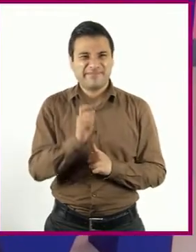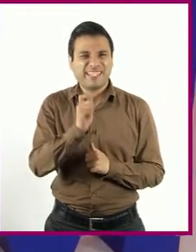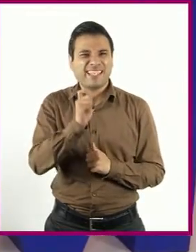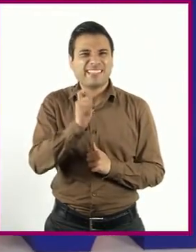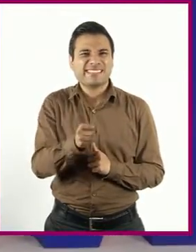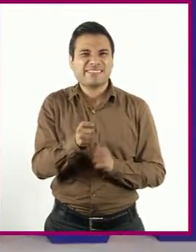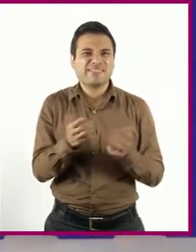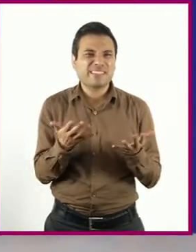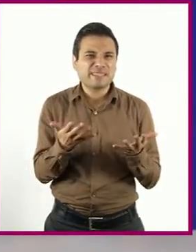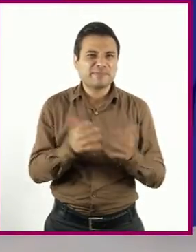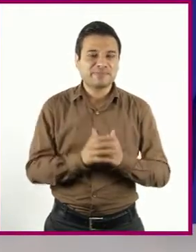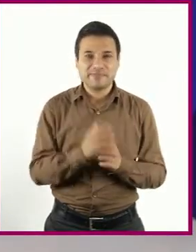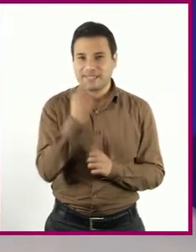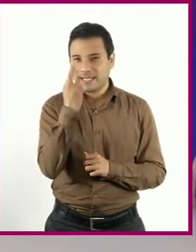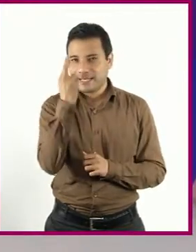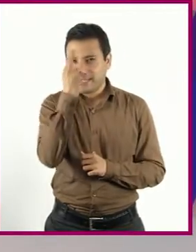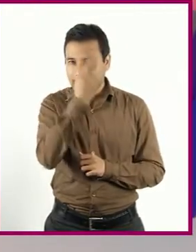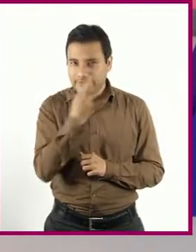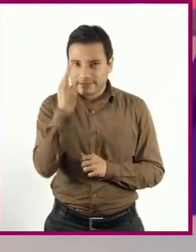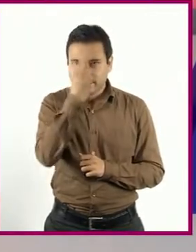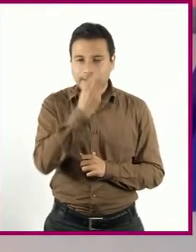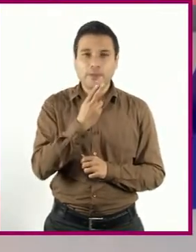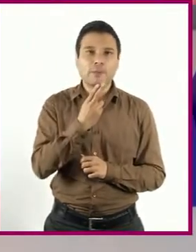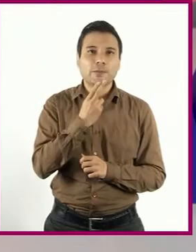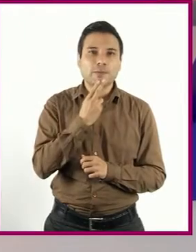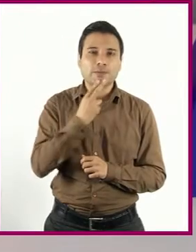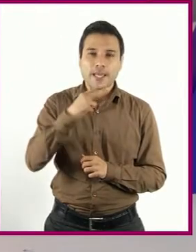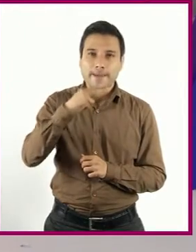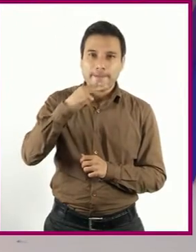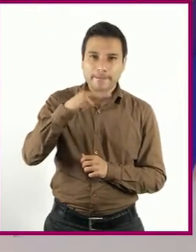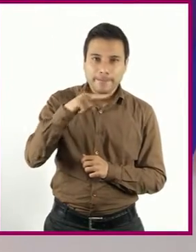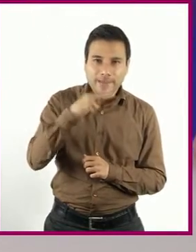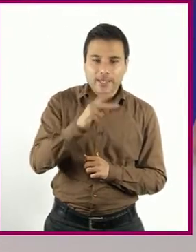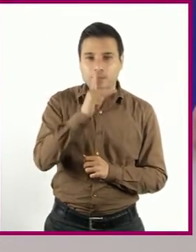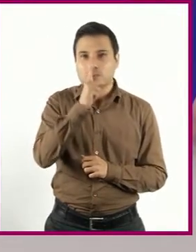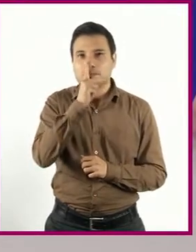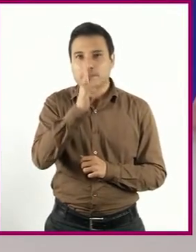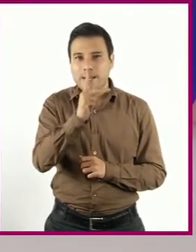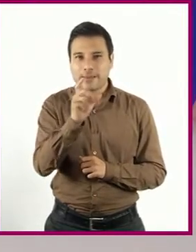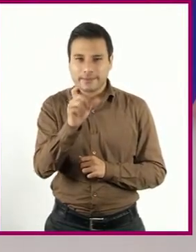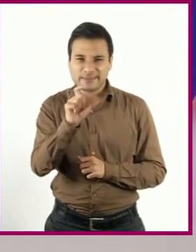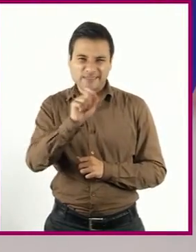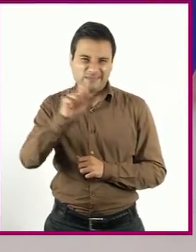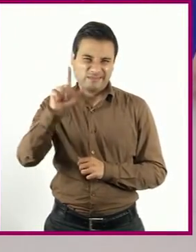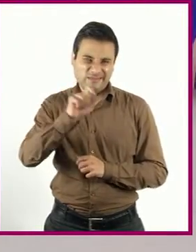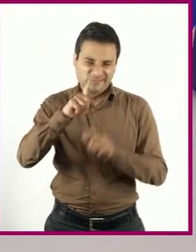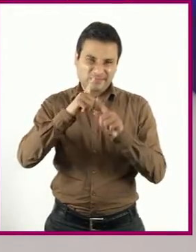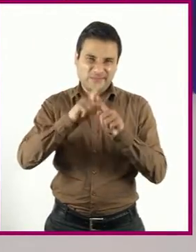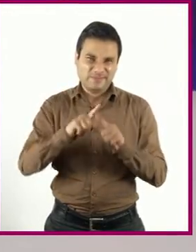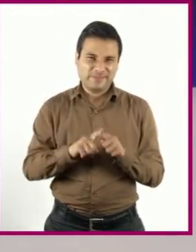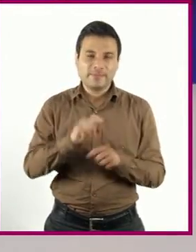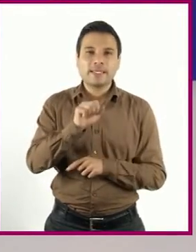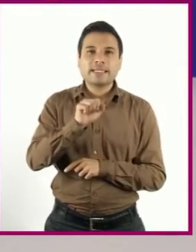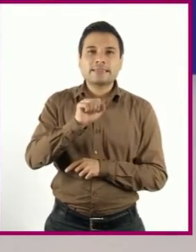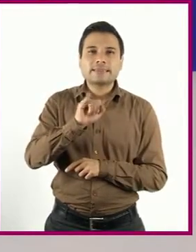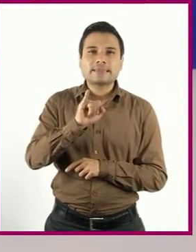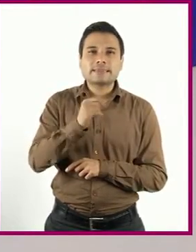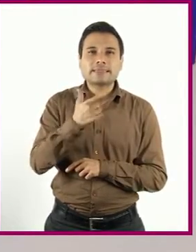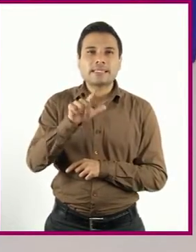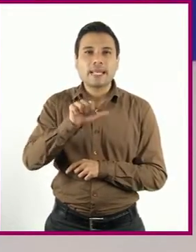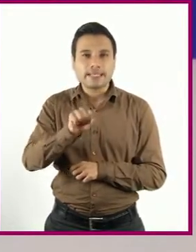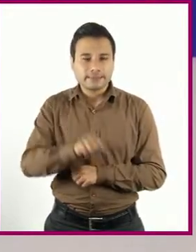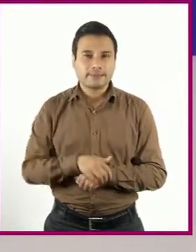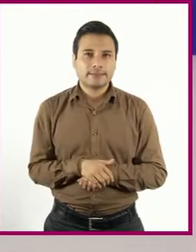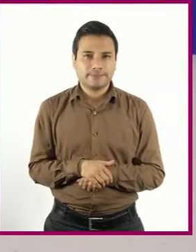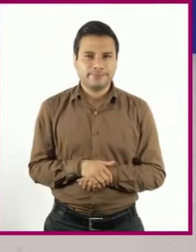a revisar uso de verbos y vocabulario especializado y siglas, es decir, conocer qué uso tiene el